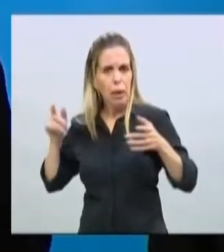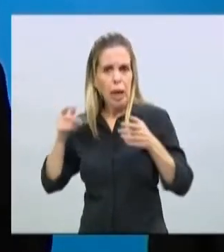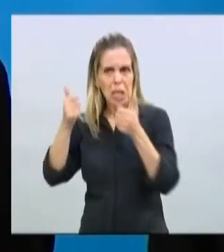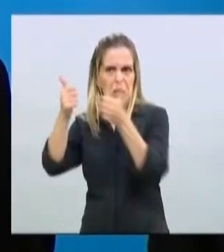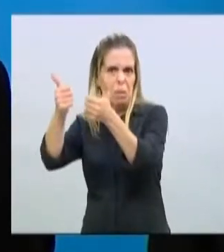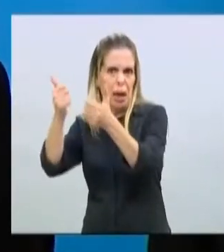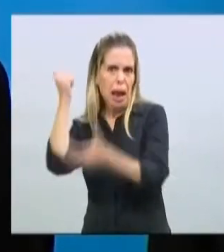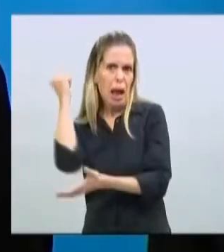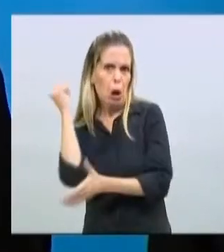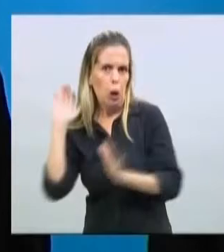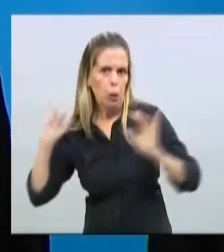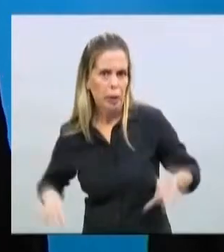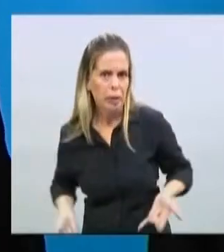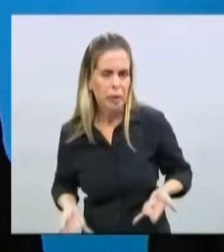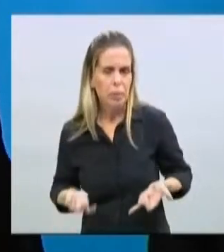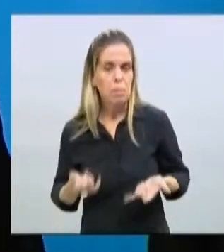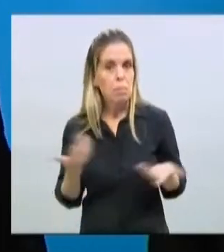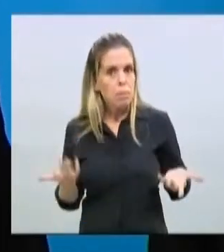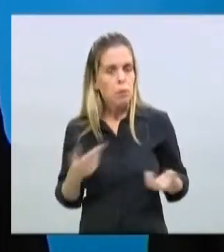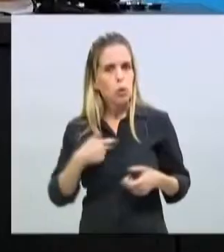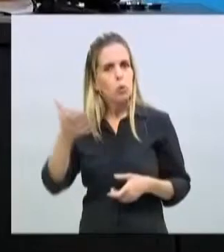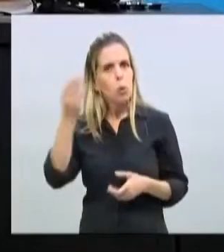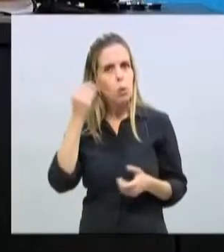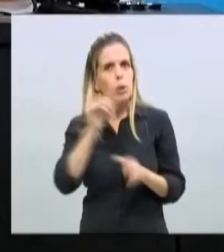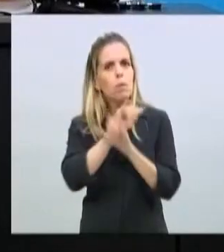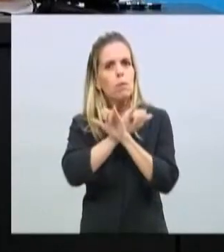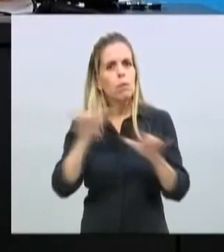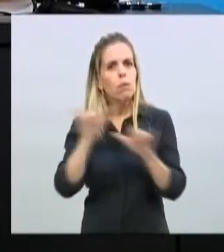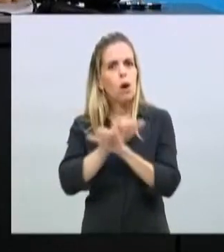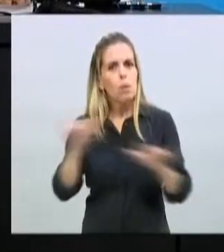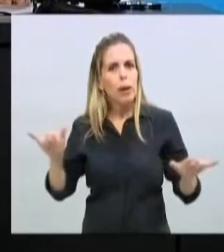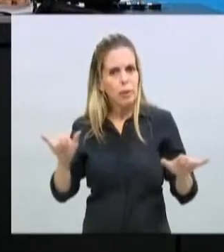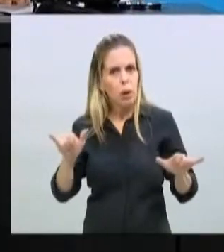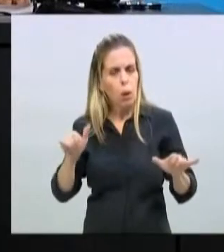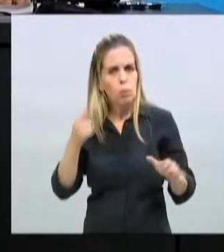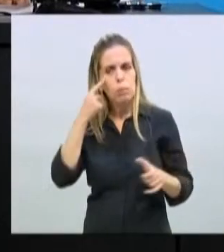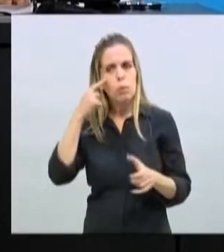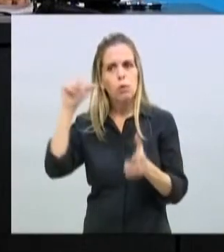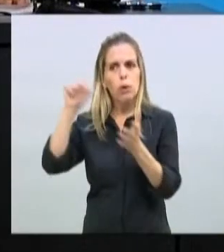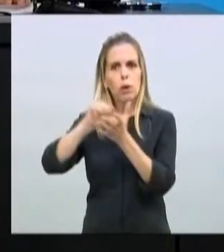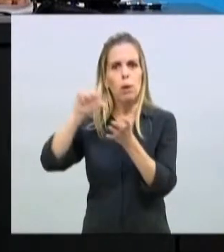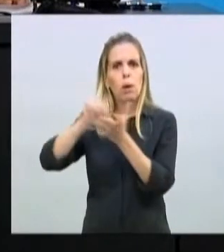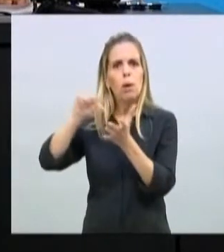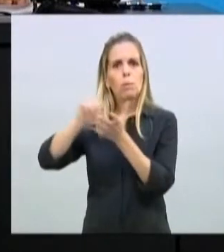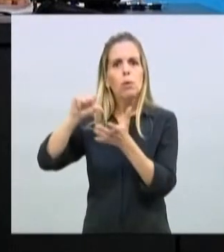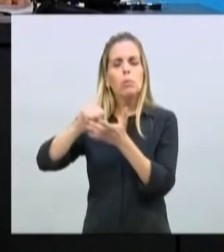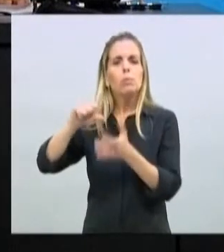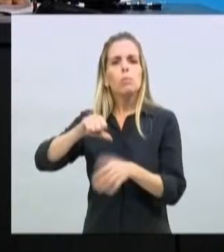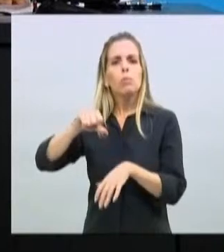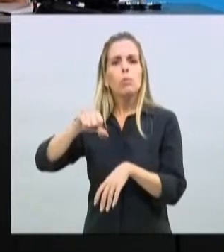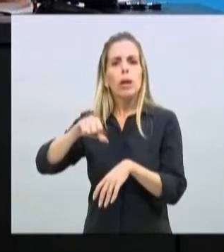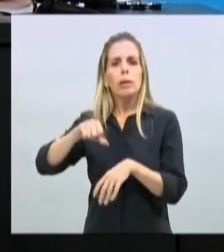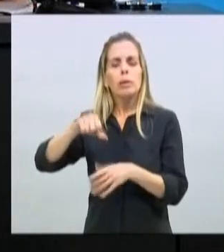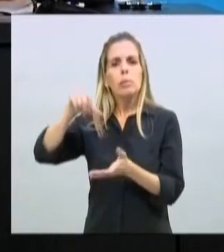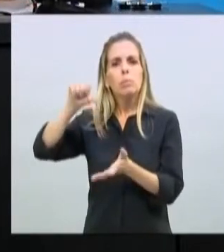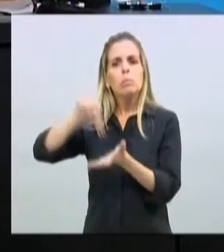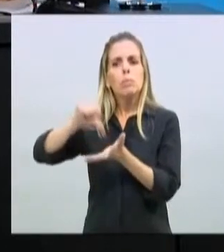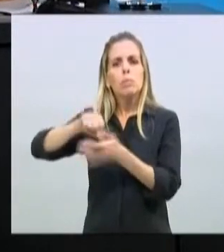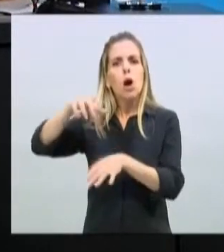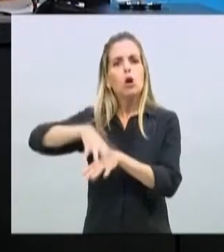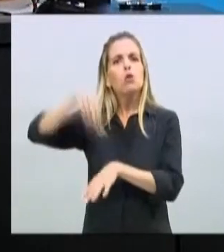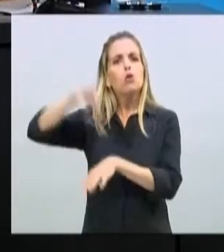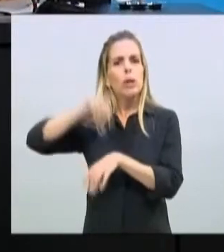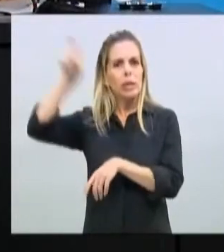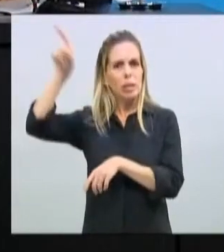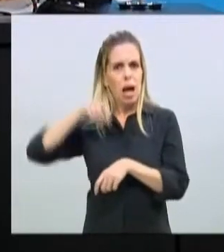escuché nombrar, que es el caso sueco. Y lo he comparado con un país que está pegado a Suecia y que hizo exactamente